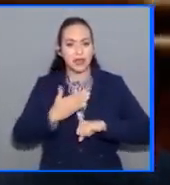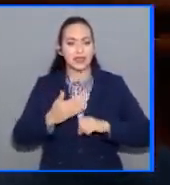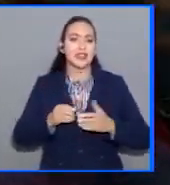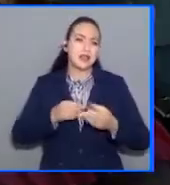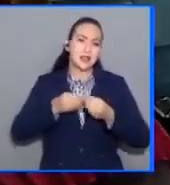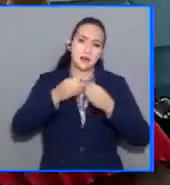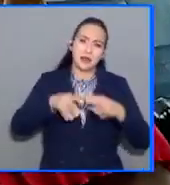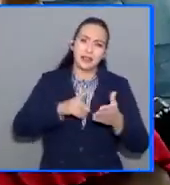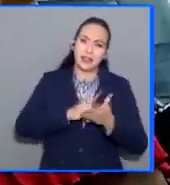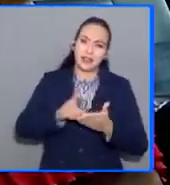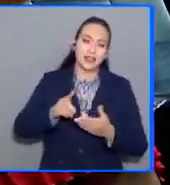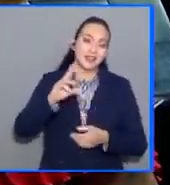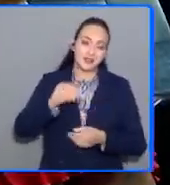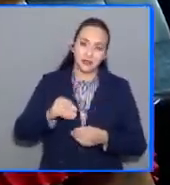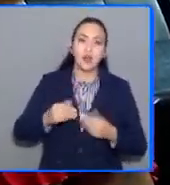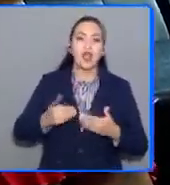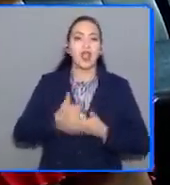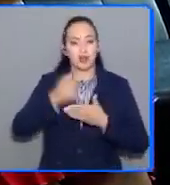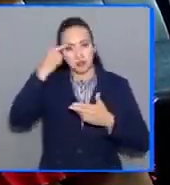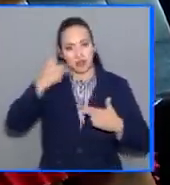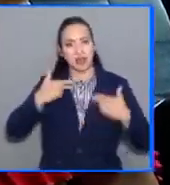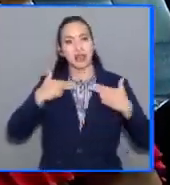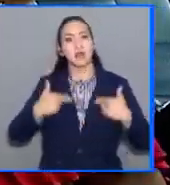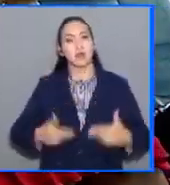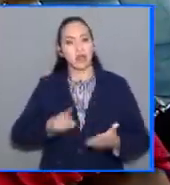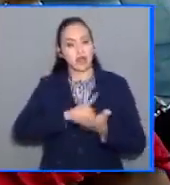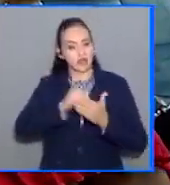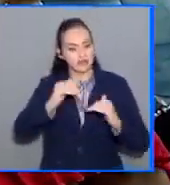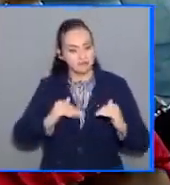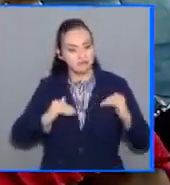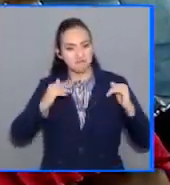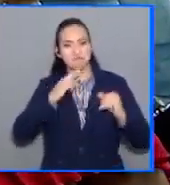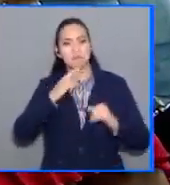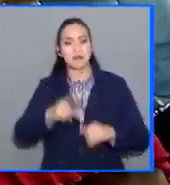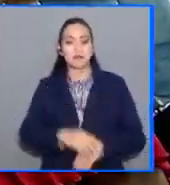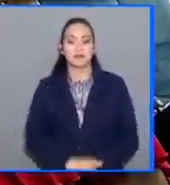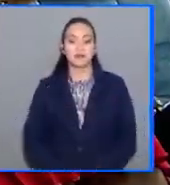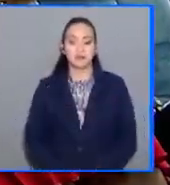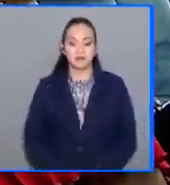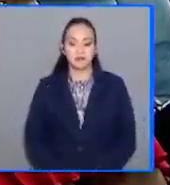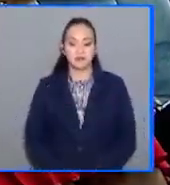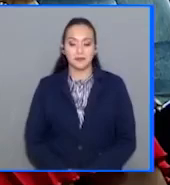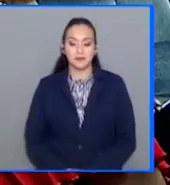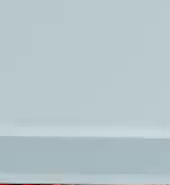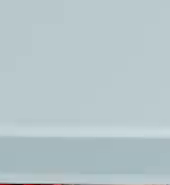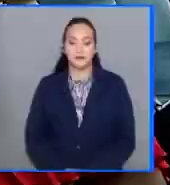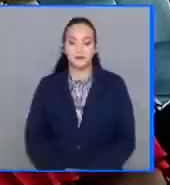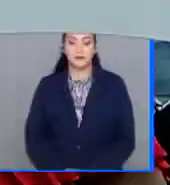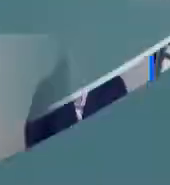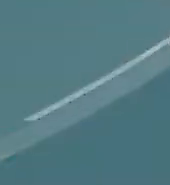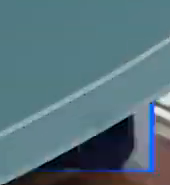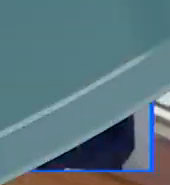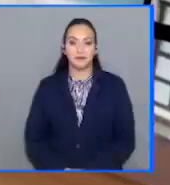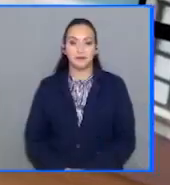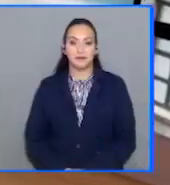humanos. Para el canal del Poder Judicial de la Federación, Juan Carlos González.